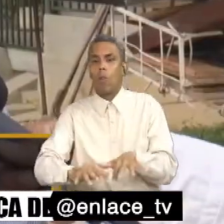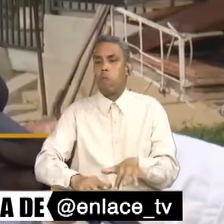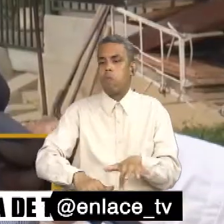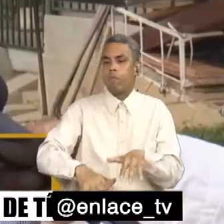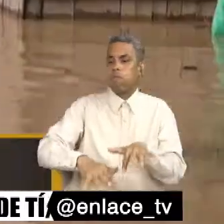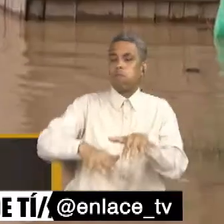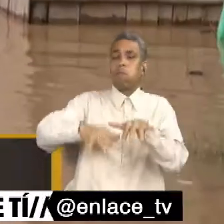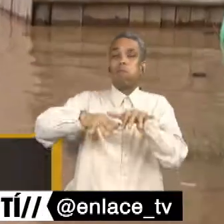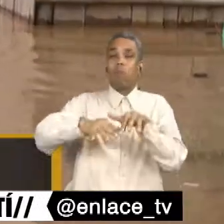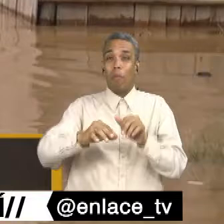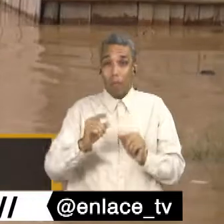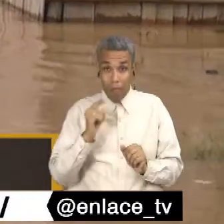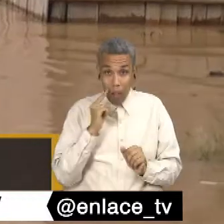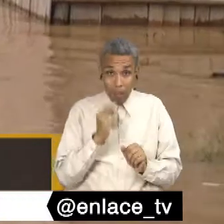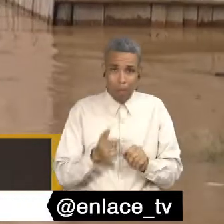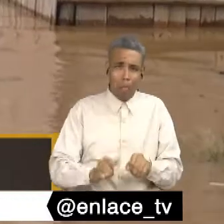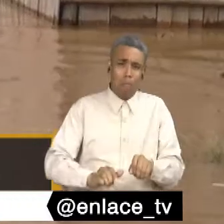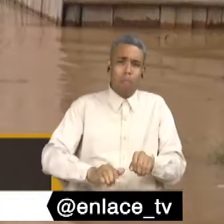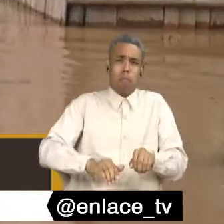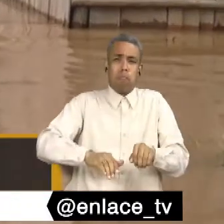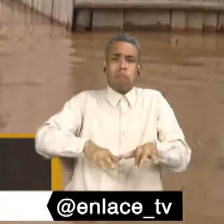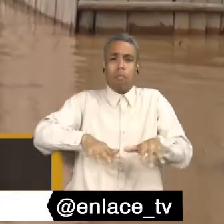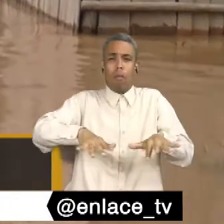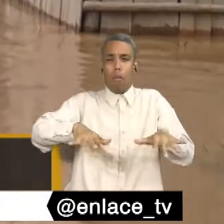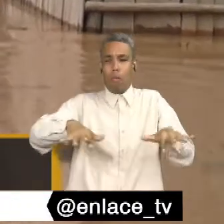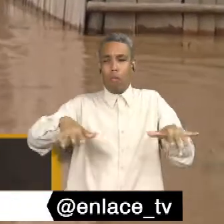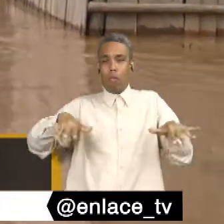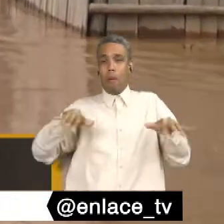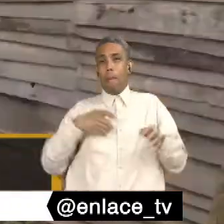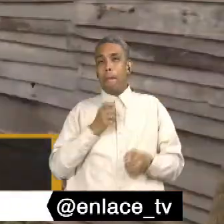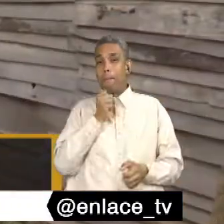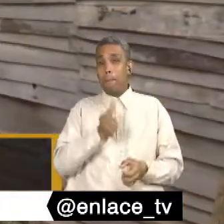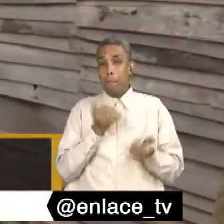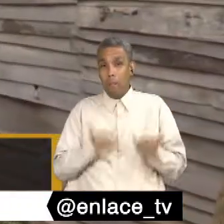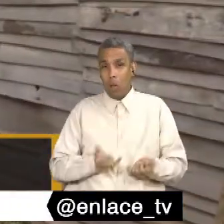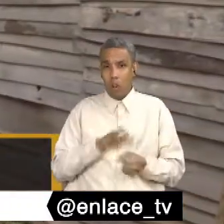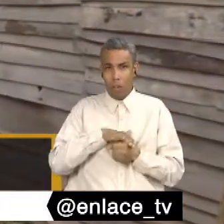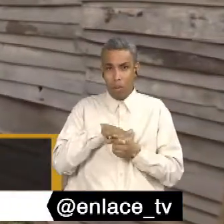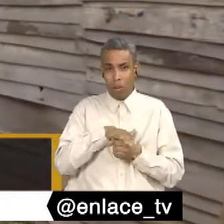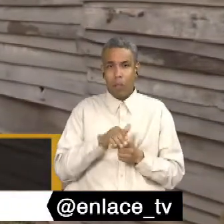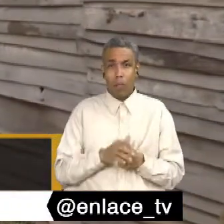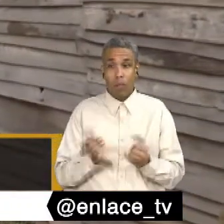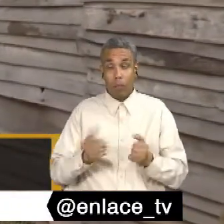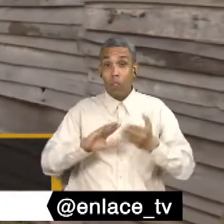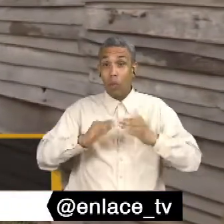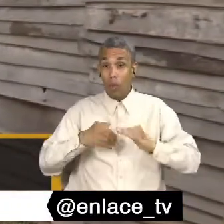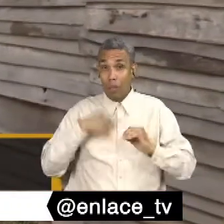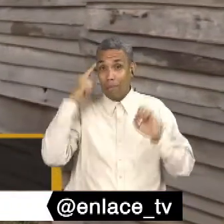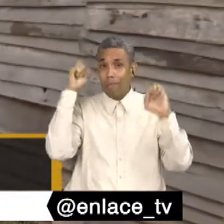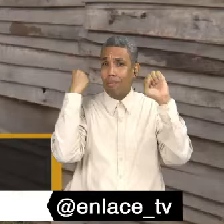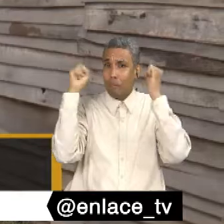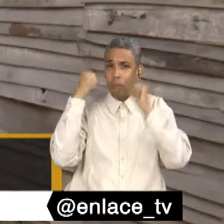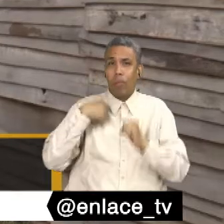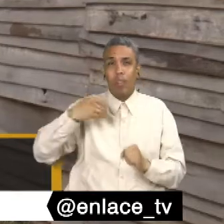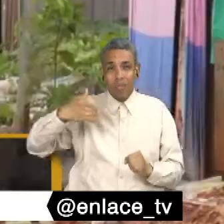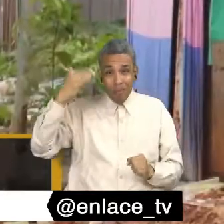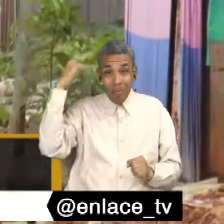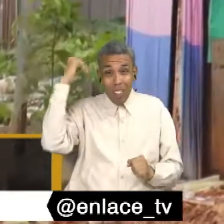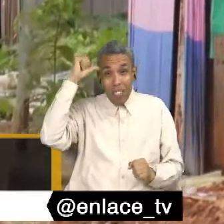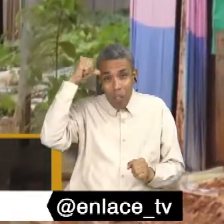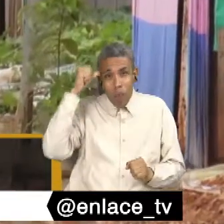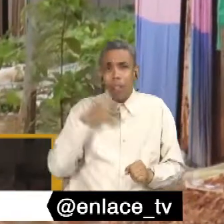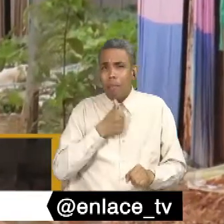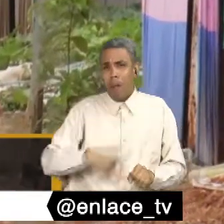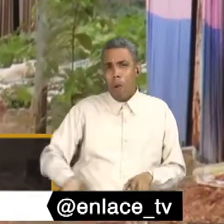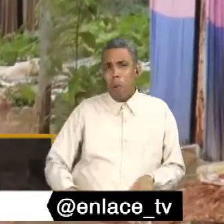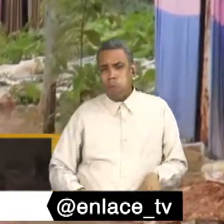Caño Cardales. La comunidad se encuentra preocupada por lo que se viene presentando en el sector, pues temen que se regresen a aquellos tiempos donde literalmente se inundaban